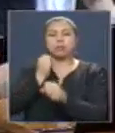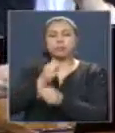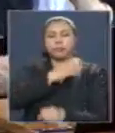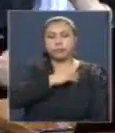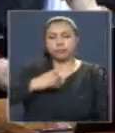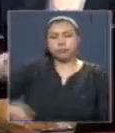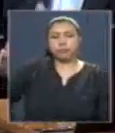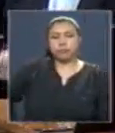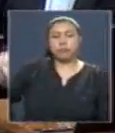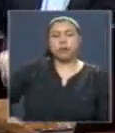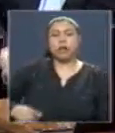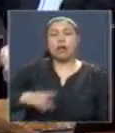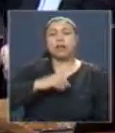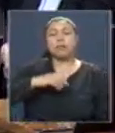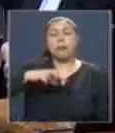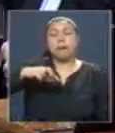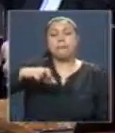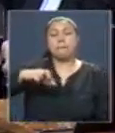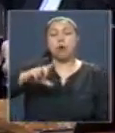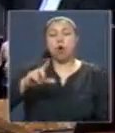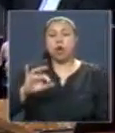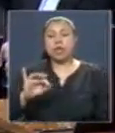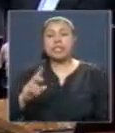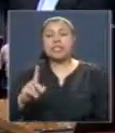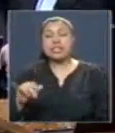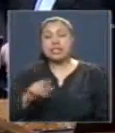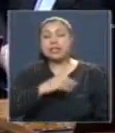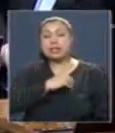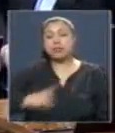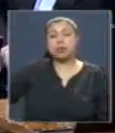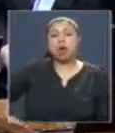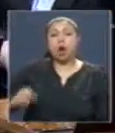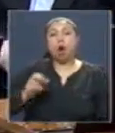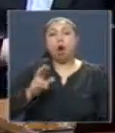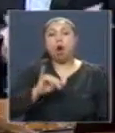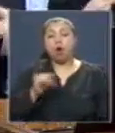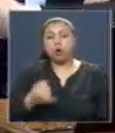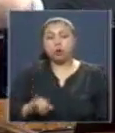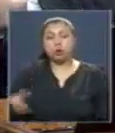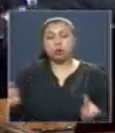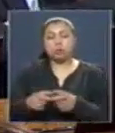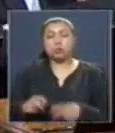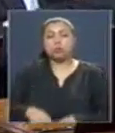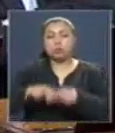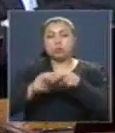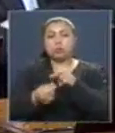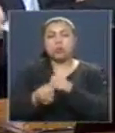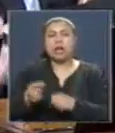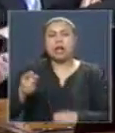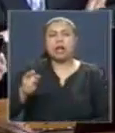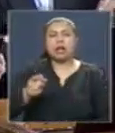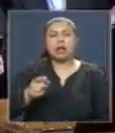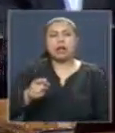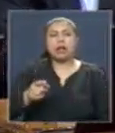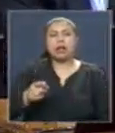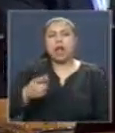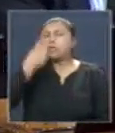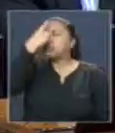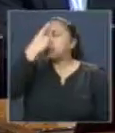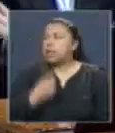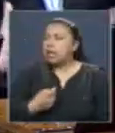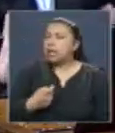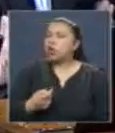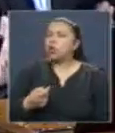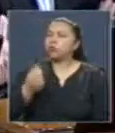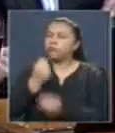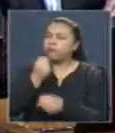diputados Paulo Lorenzini y José Miguel Ortiz en la Comisión de Hacienda, serio, dedicado,